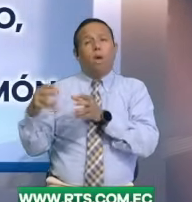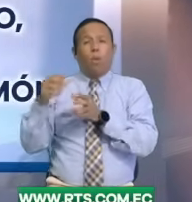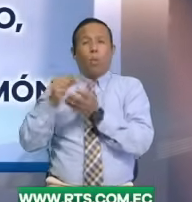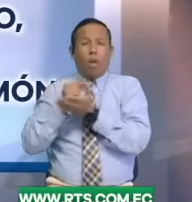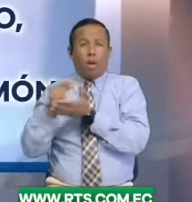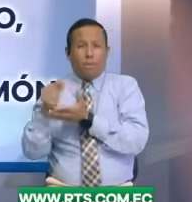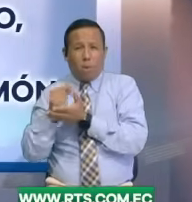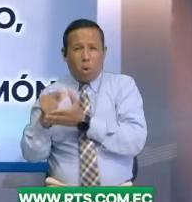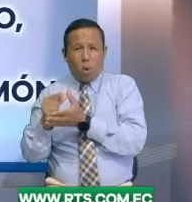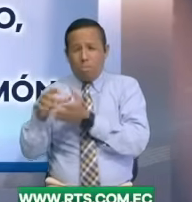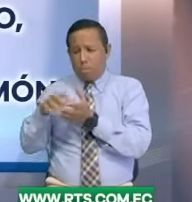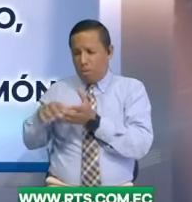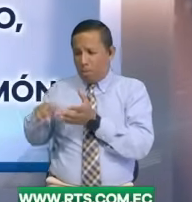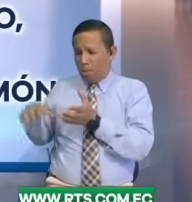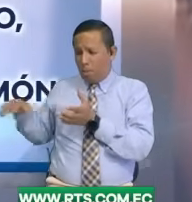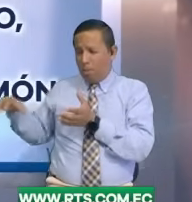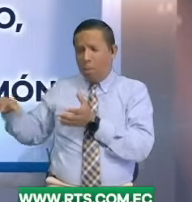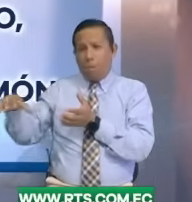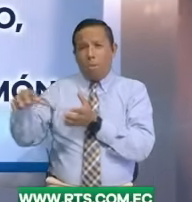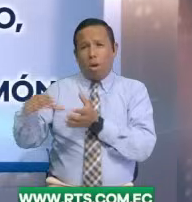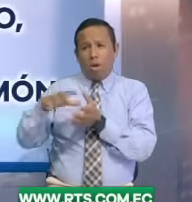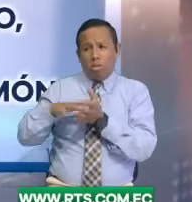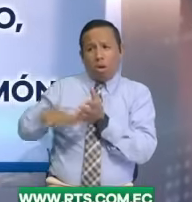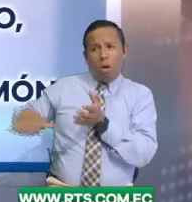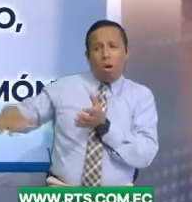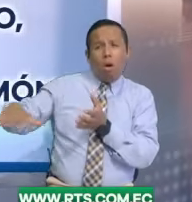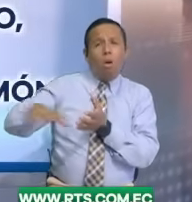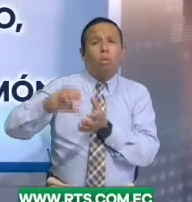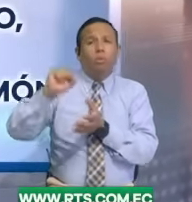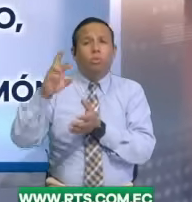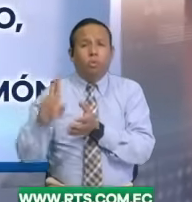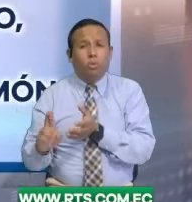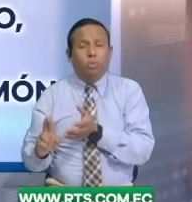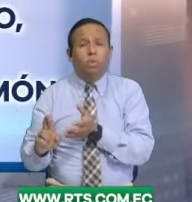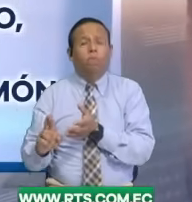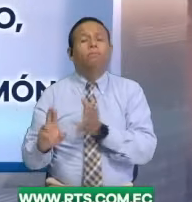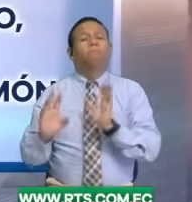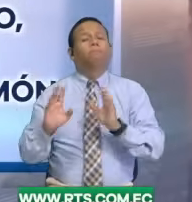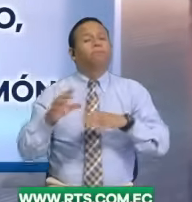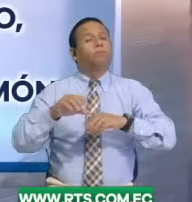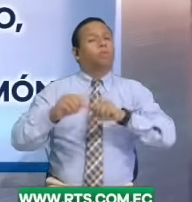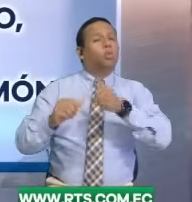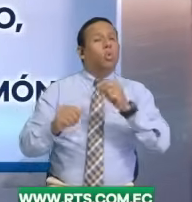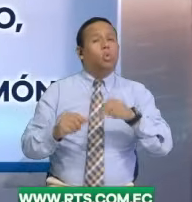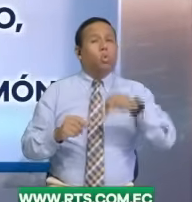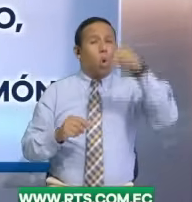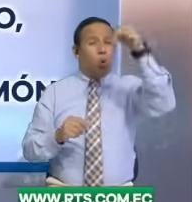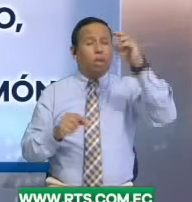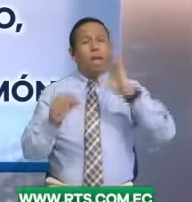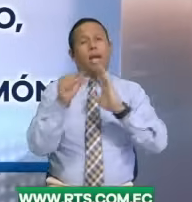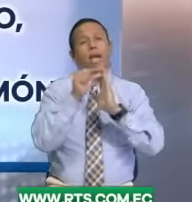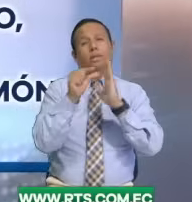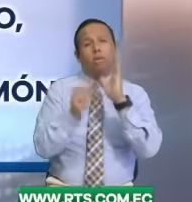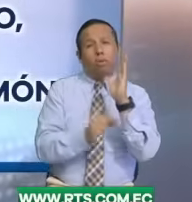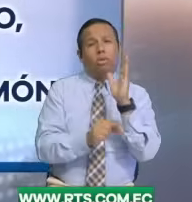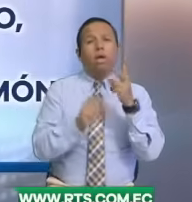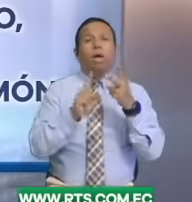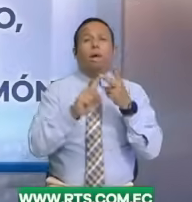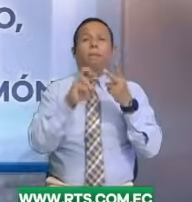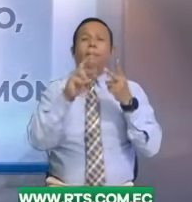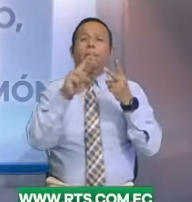Chiquito, 18 de agosto, Eloy Alfaro y Asad Bucarán. Ciudadela La Garzota, Bernaza y Simón